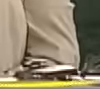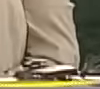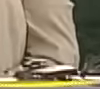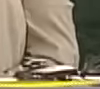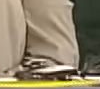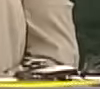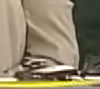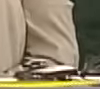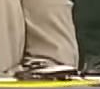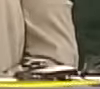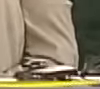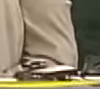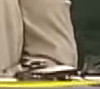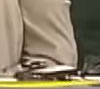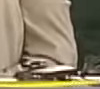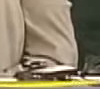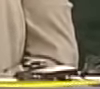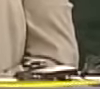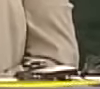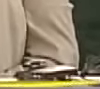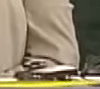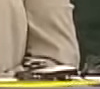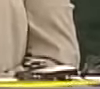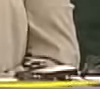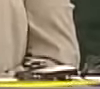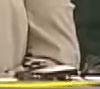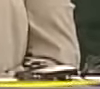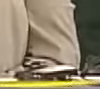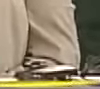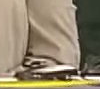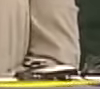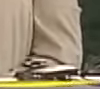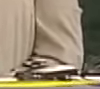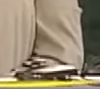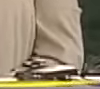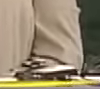escucho y quiero instar sobre todo a los jóvenes que nos escuchan.